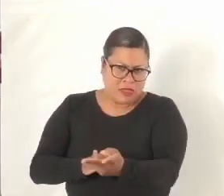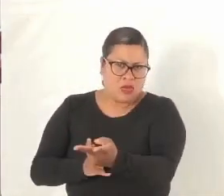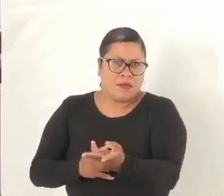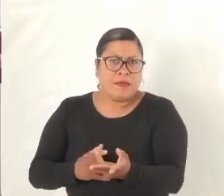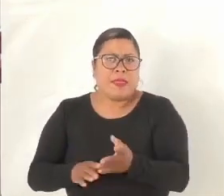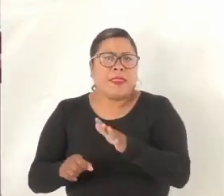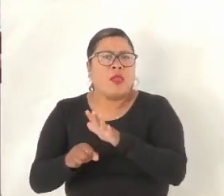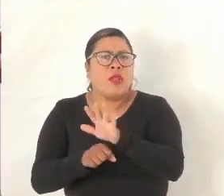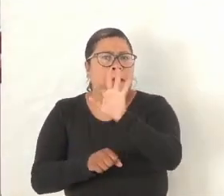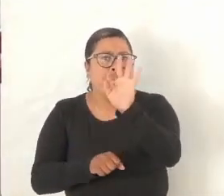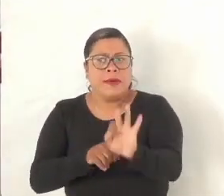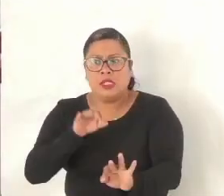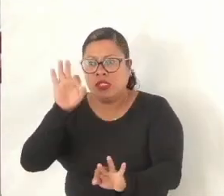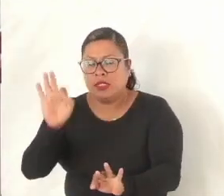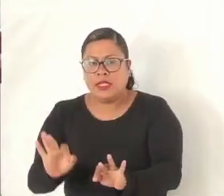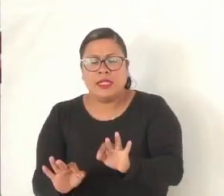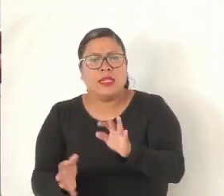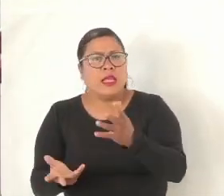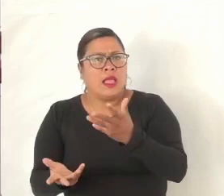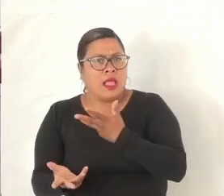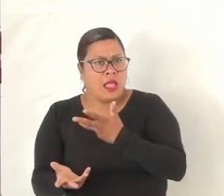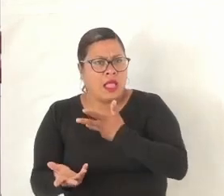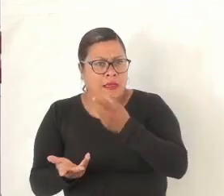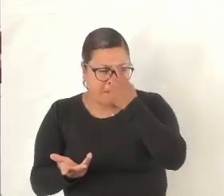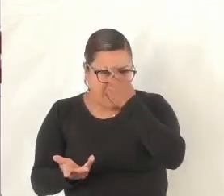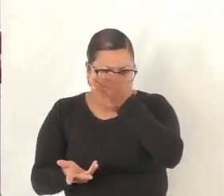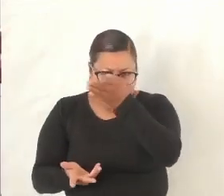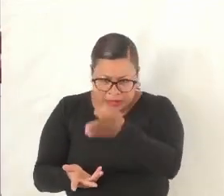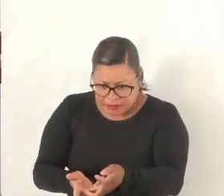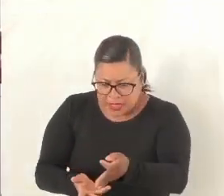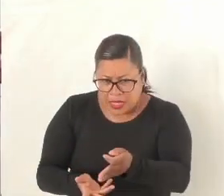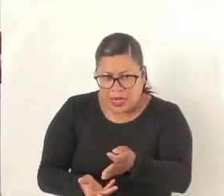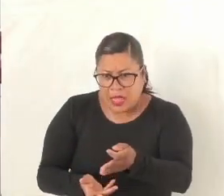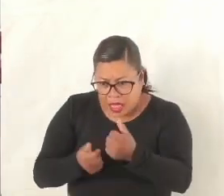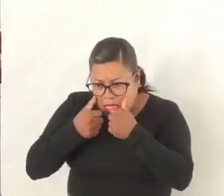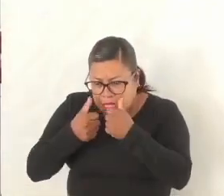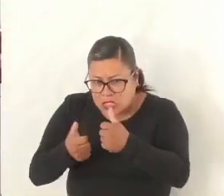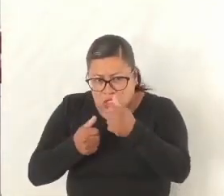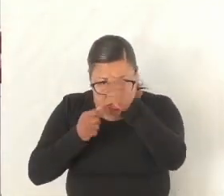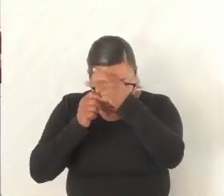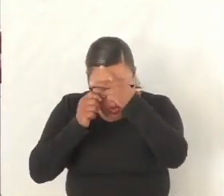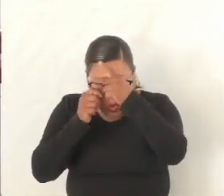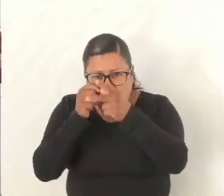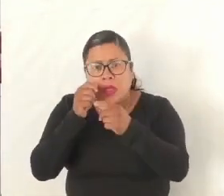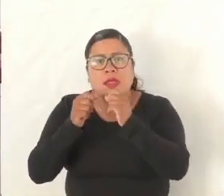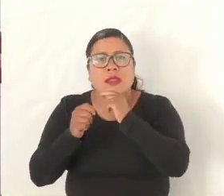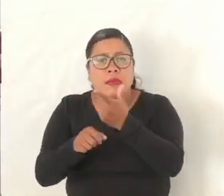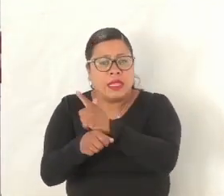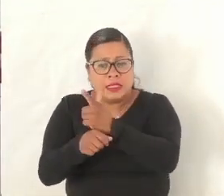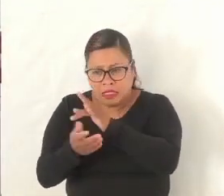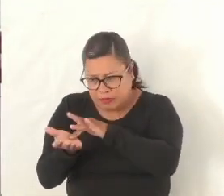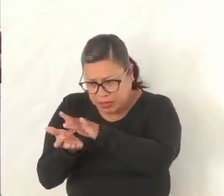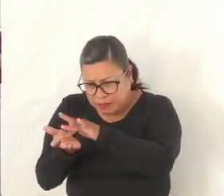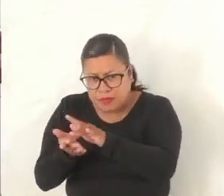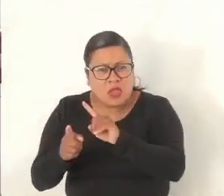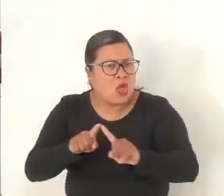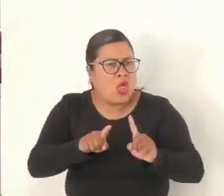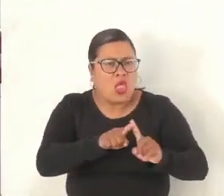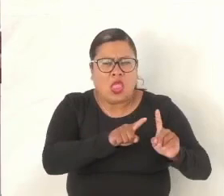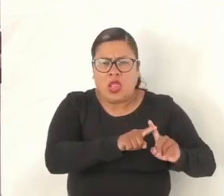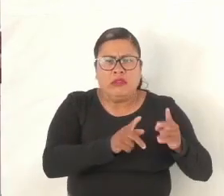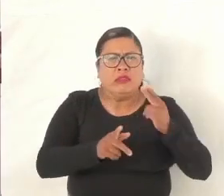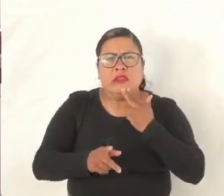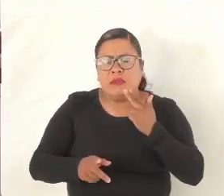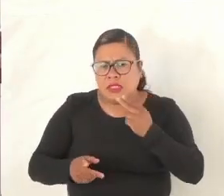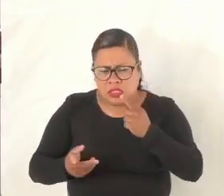porcentaje de víctimas aceptan la orientación psicológica jurídica y demás servicios que le brindan y qué